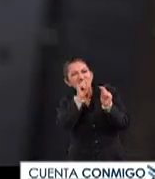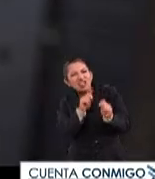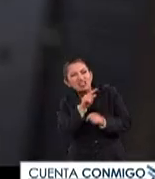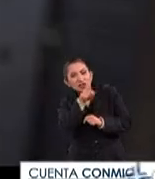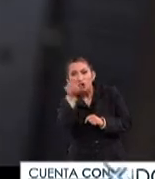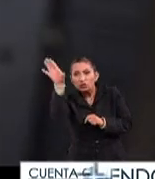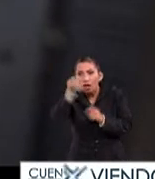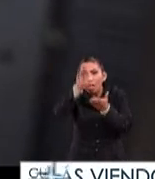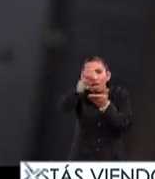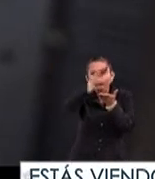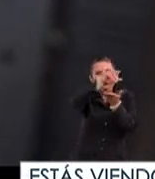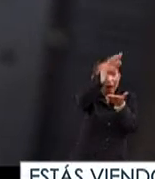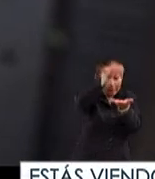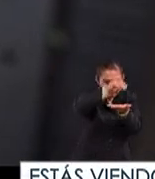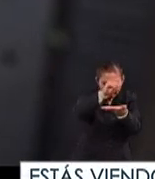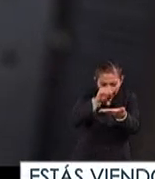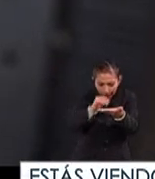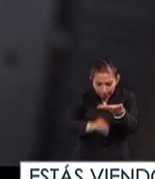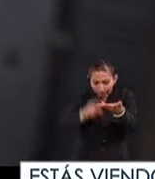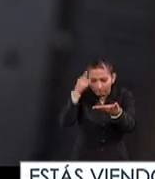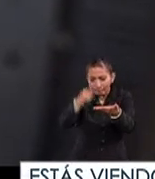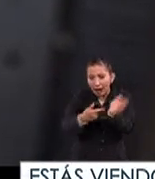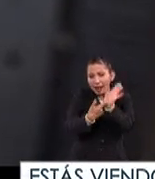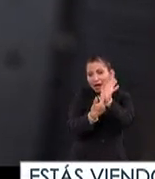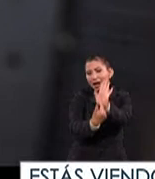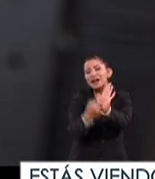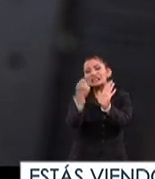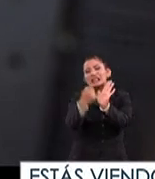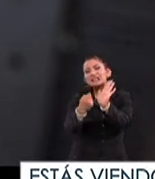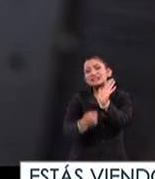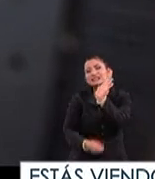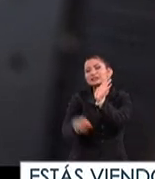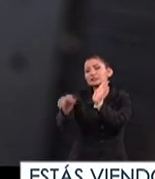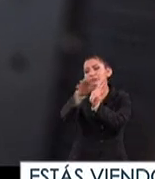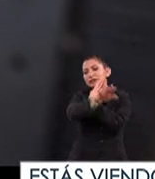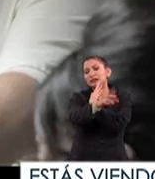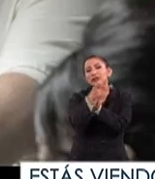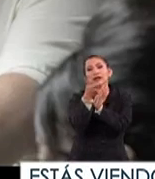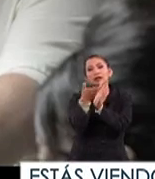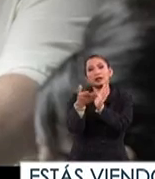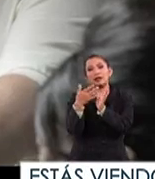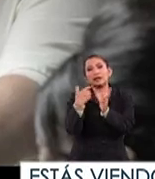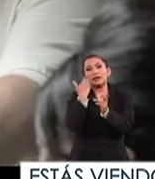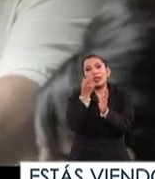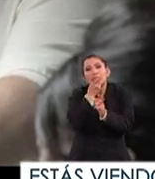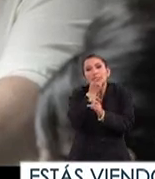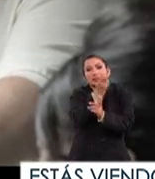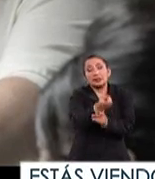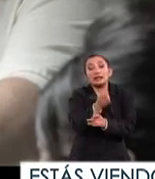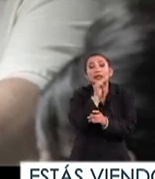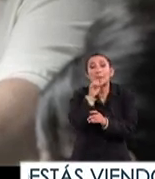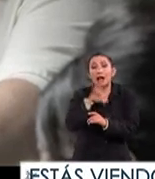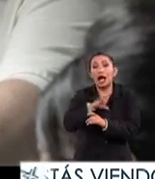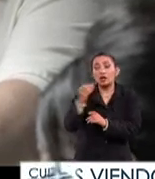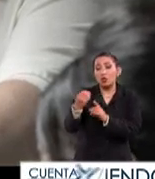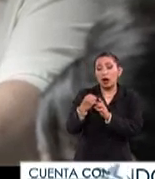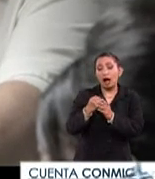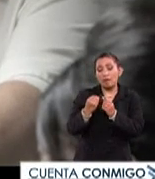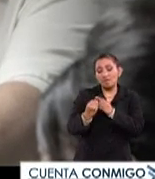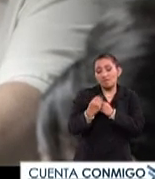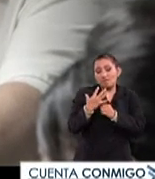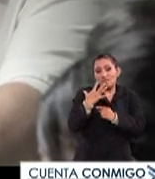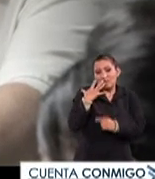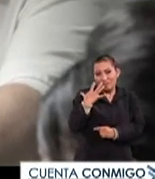elementos de otros autores como para darle el significado que quieres a lo que quieres decir, ¿no? Y también hay una influencia